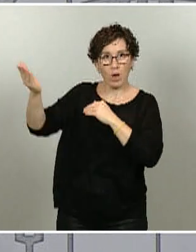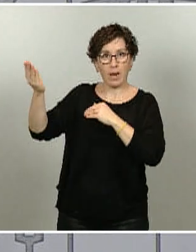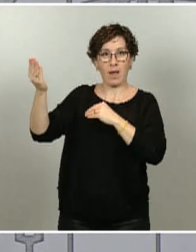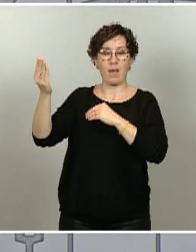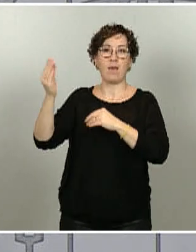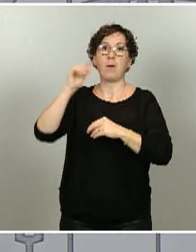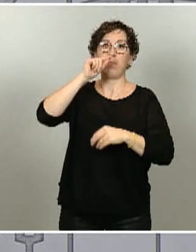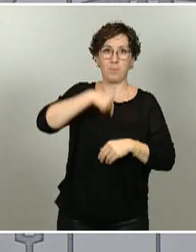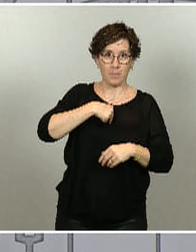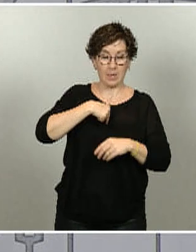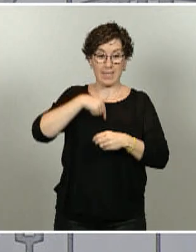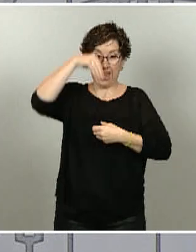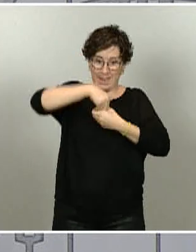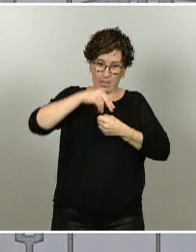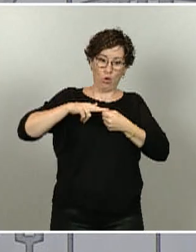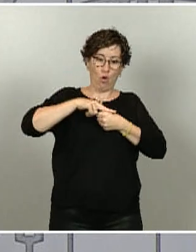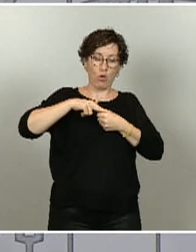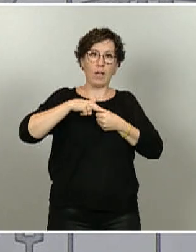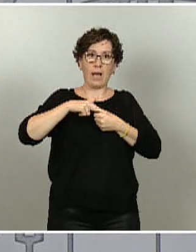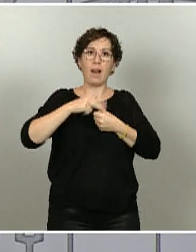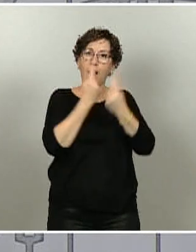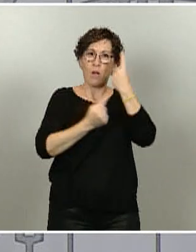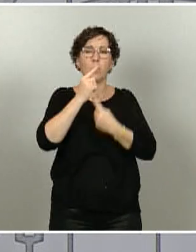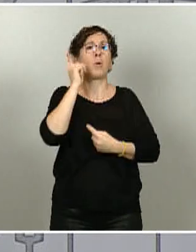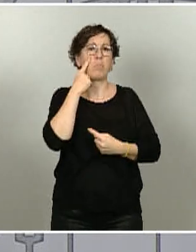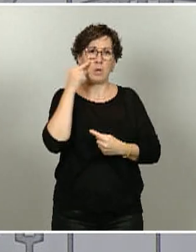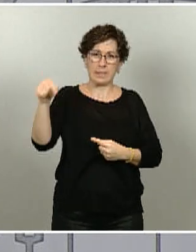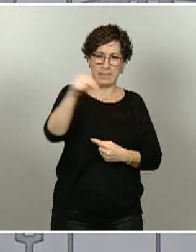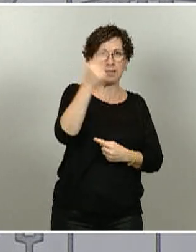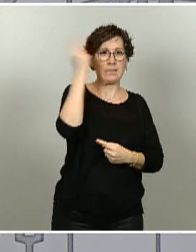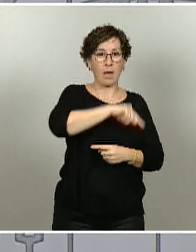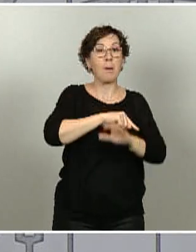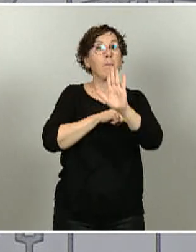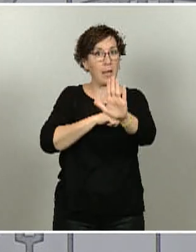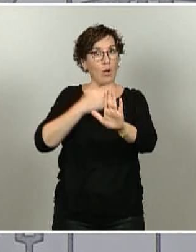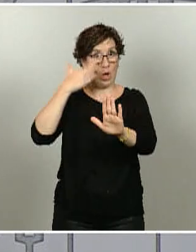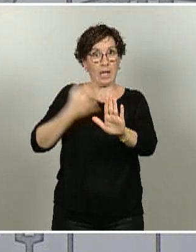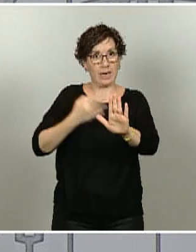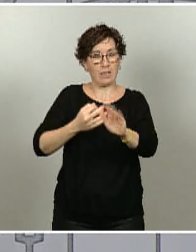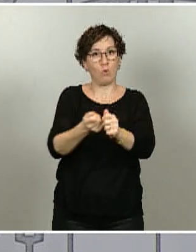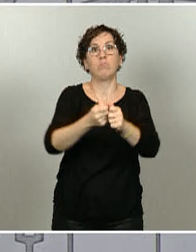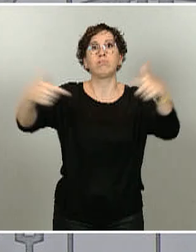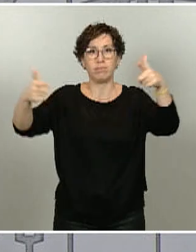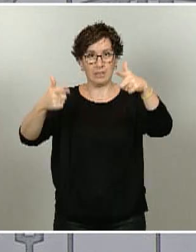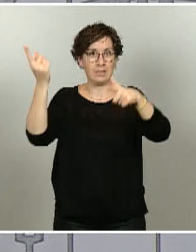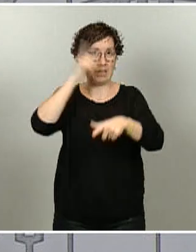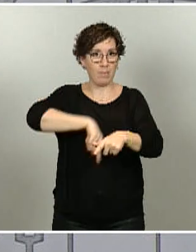bien identificados, es cierto que había riesgo de que subiera. Sin embargo, las medidas de prevención